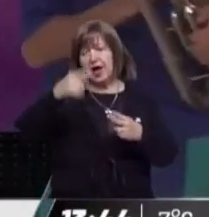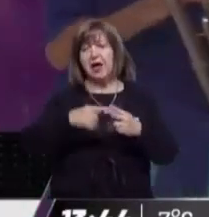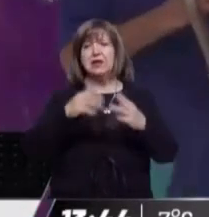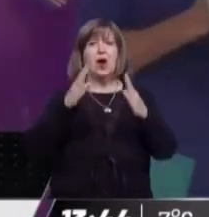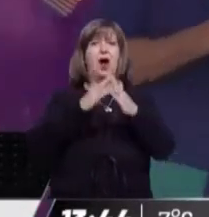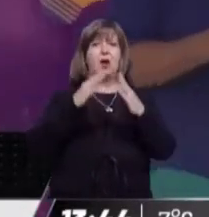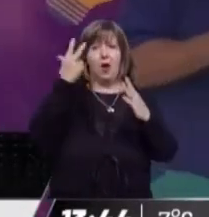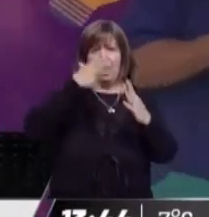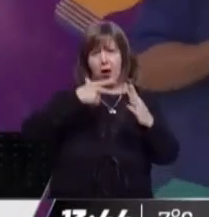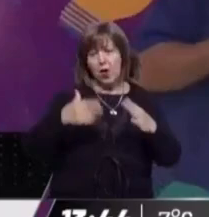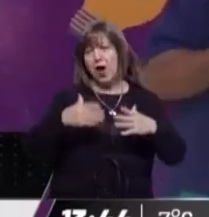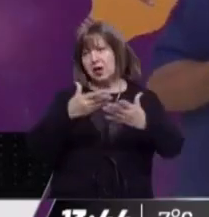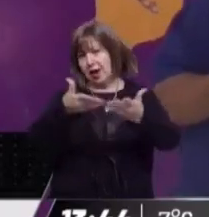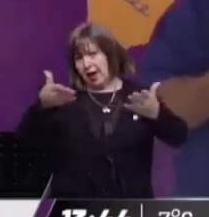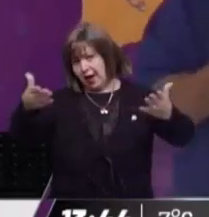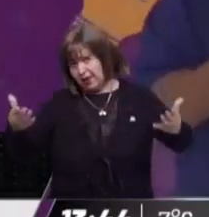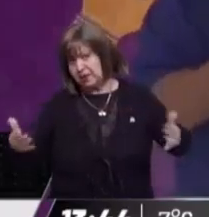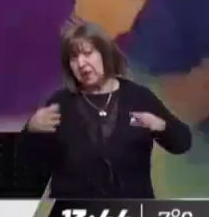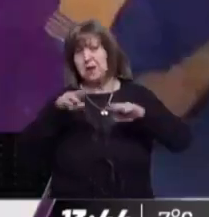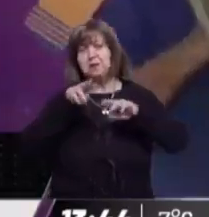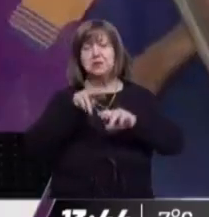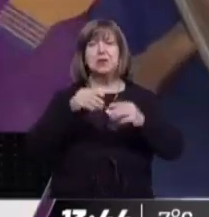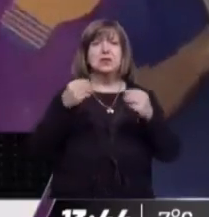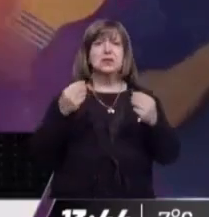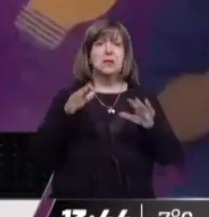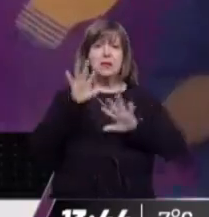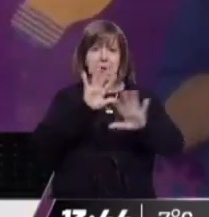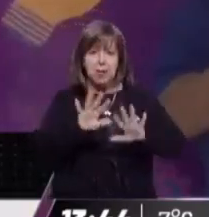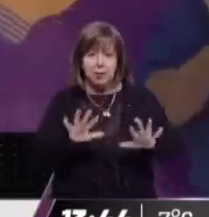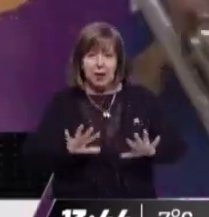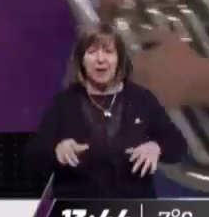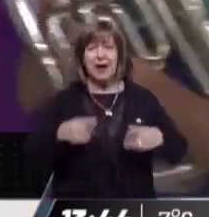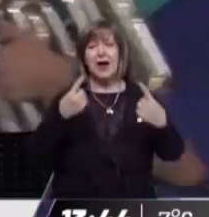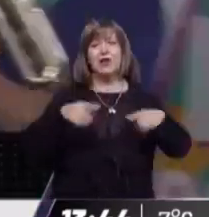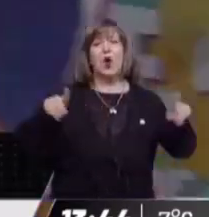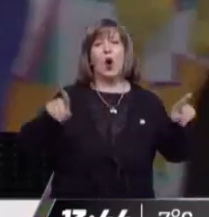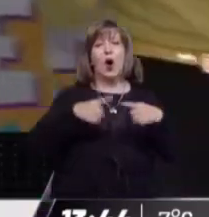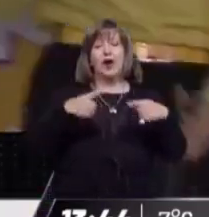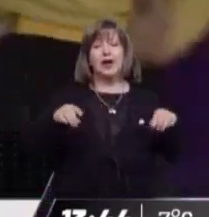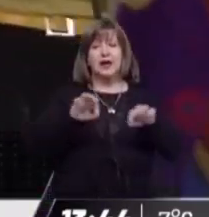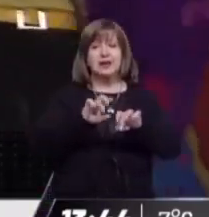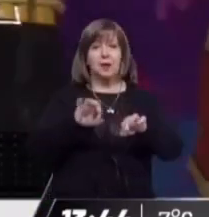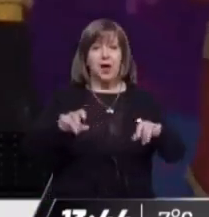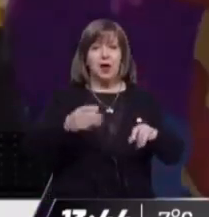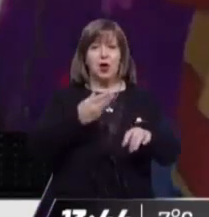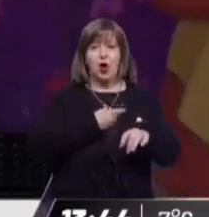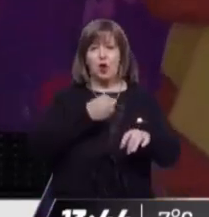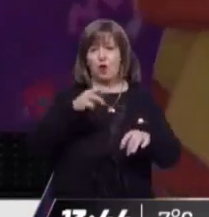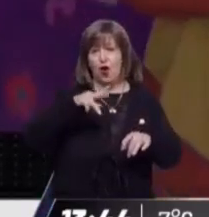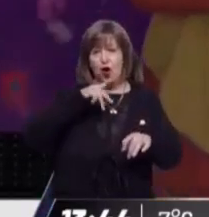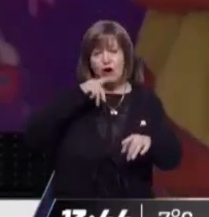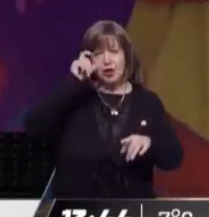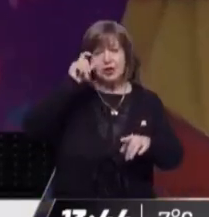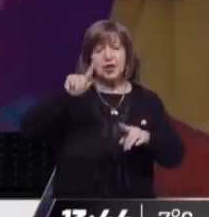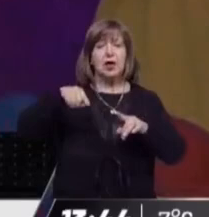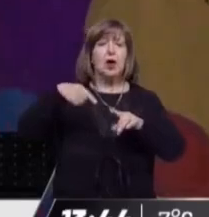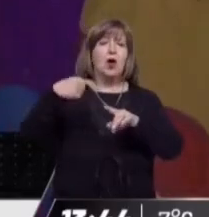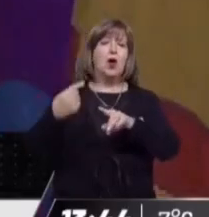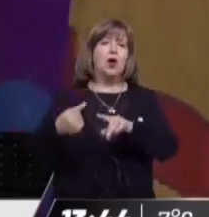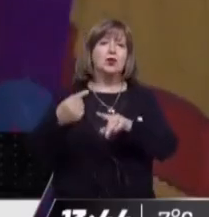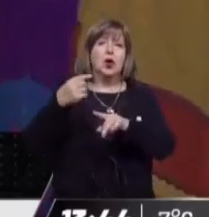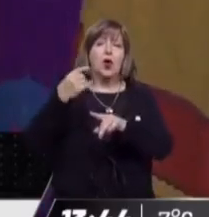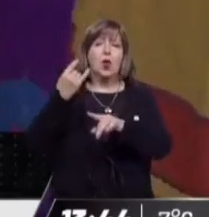tiene un auditorio muy lindo que estamos poniendo a punto con la Orquesta Pianoforte, vamos a tener el Looney Tunes